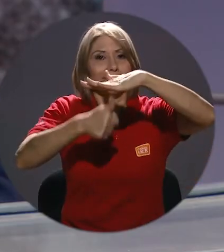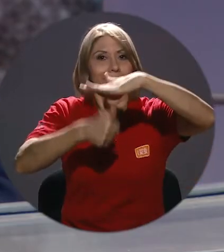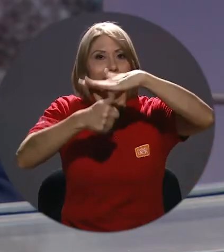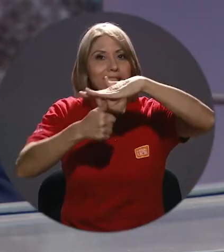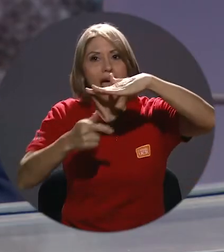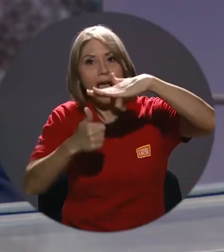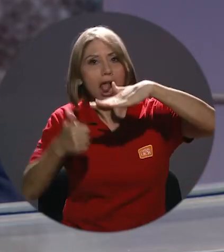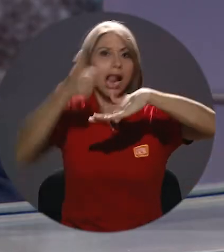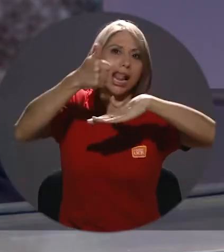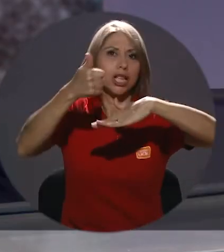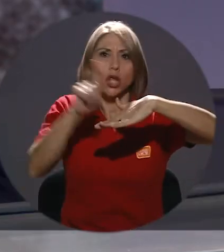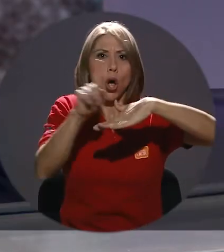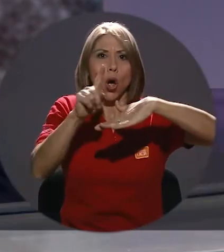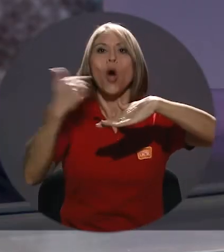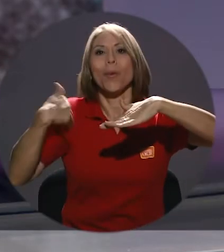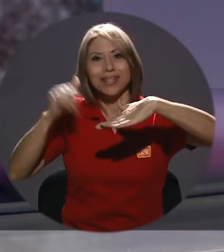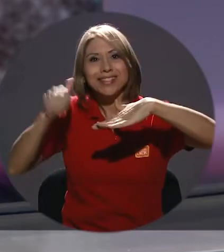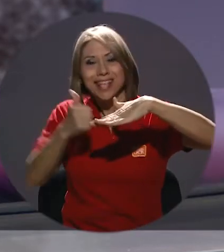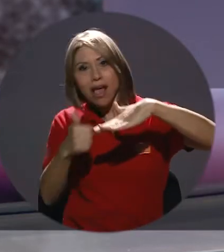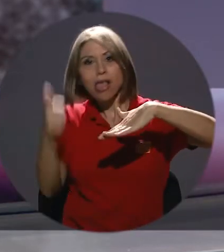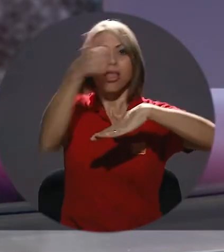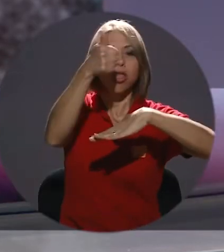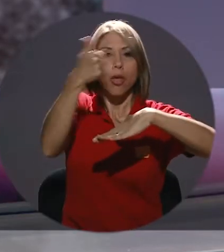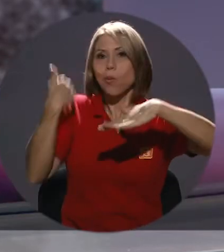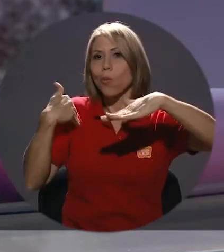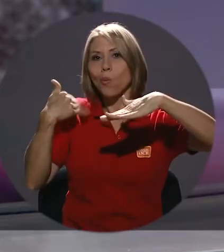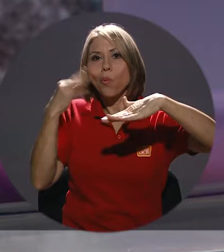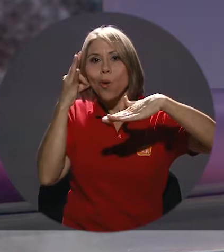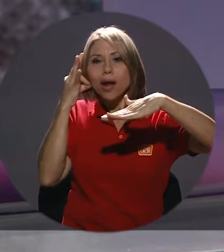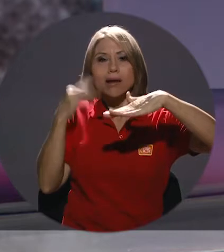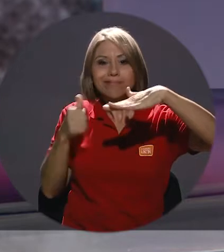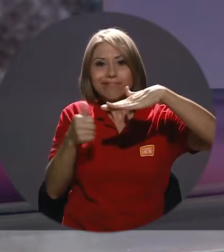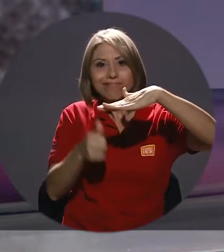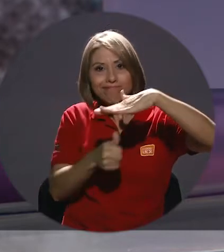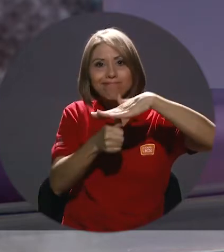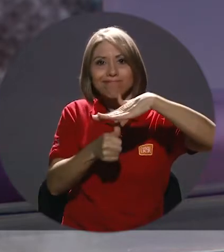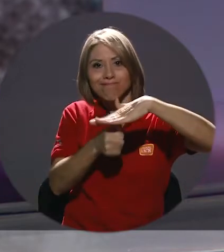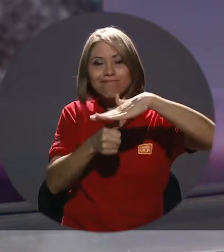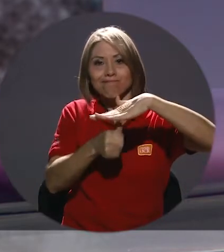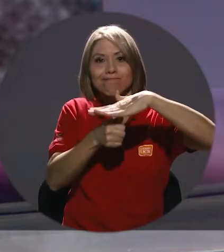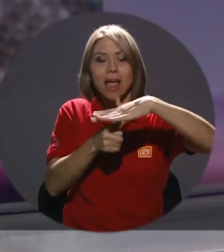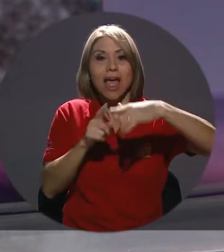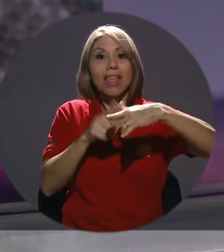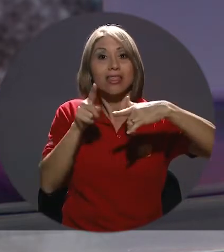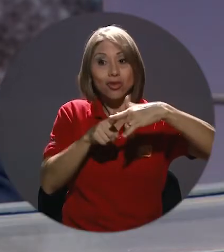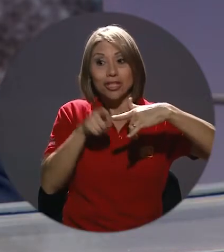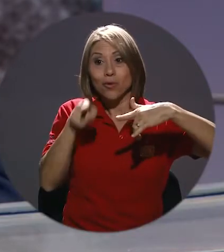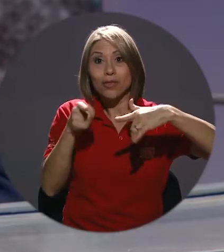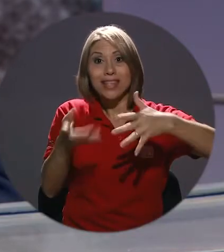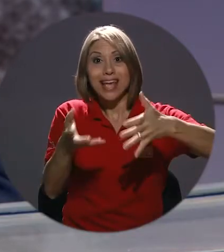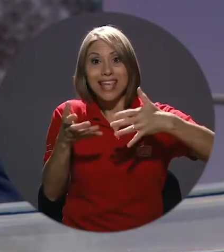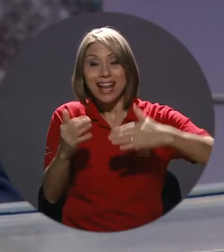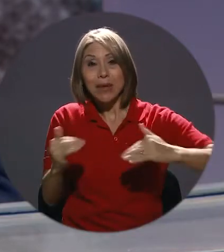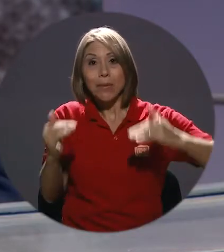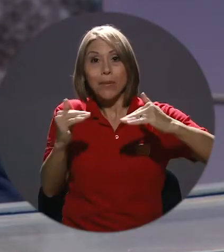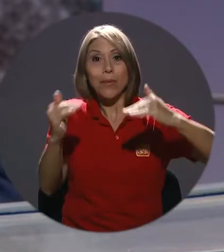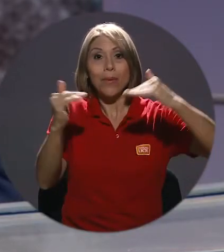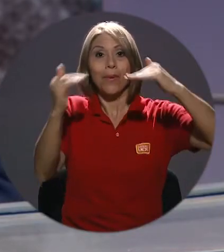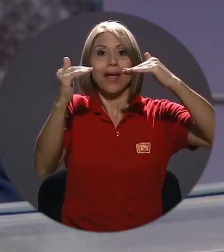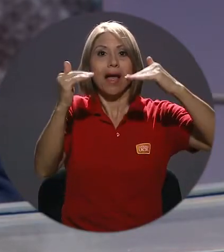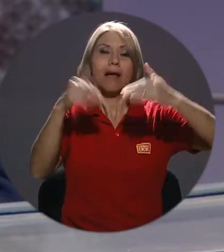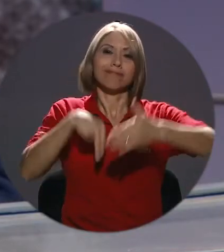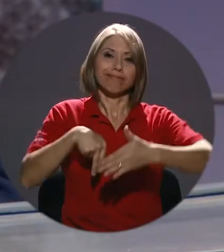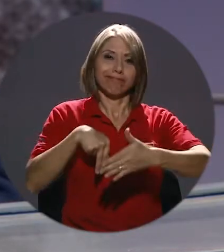hay una brecha muy importante cuando ya están queriendo ascender en la jerarquía de puestos dentro de